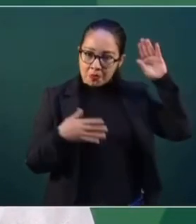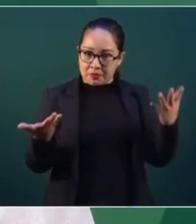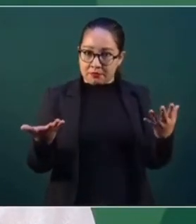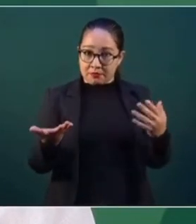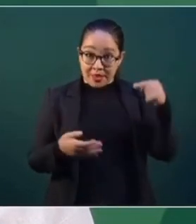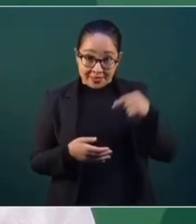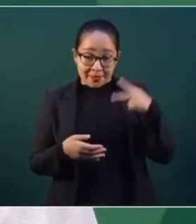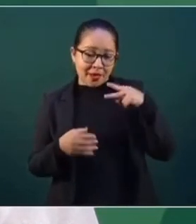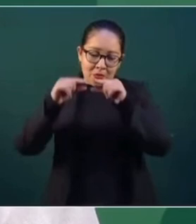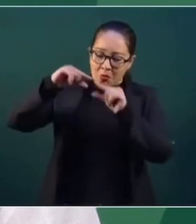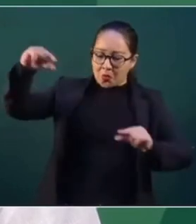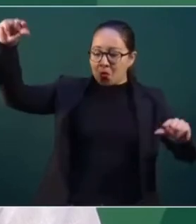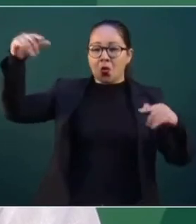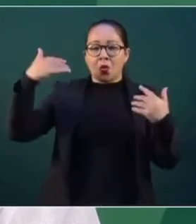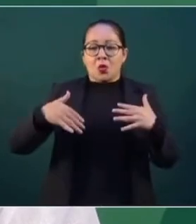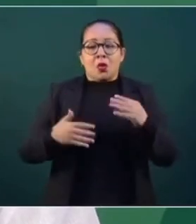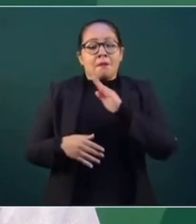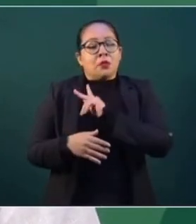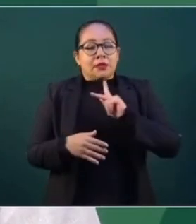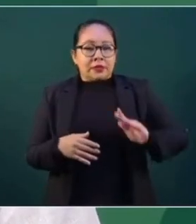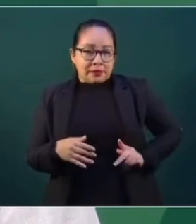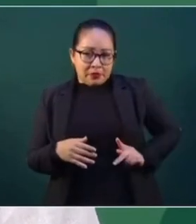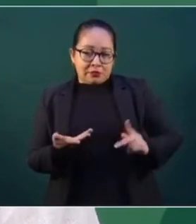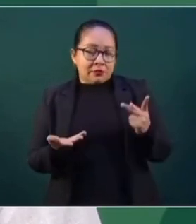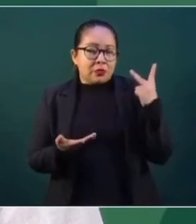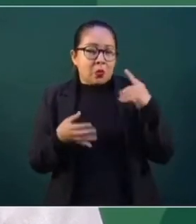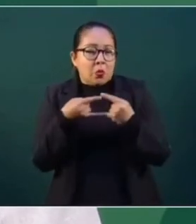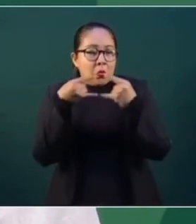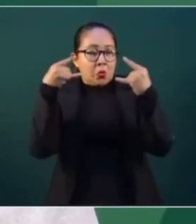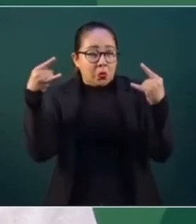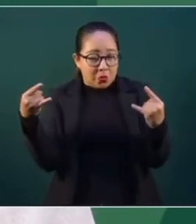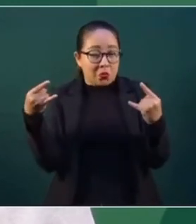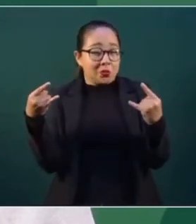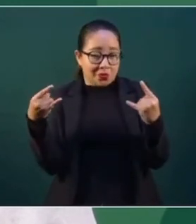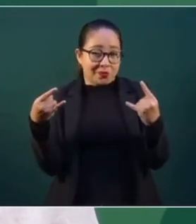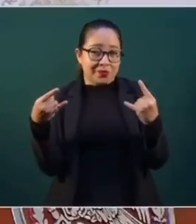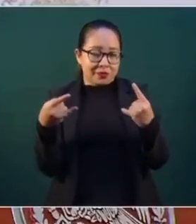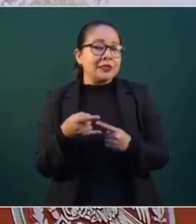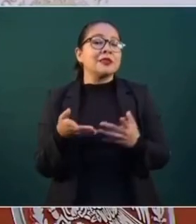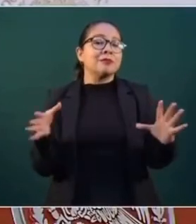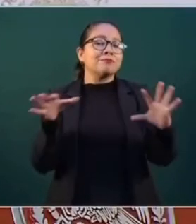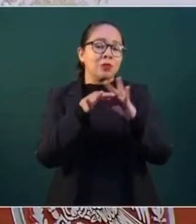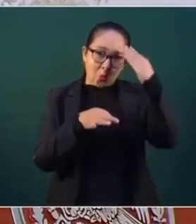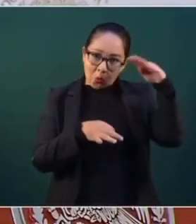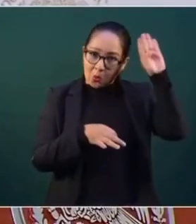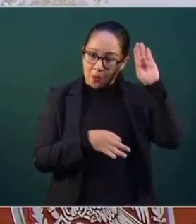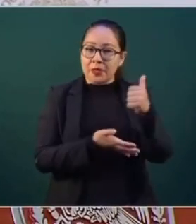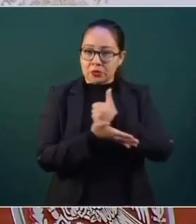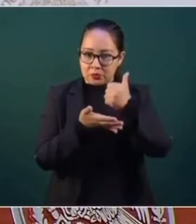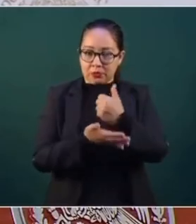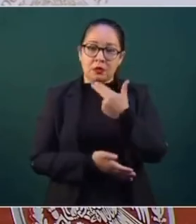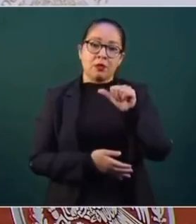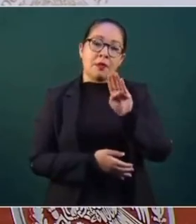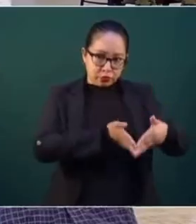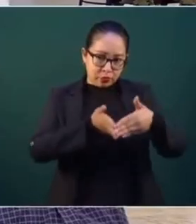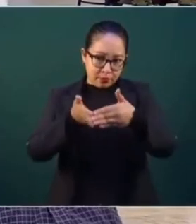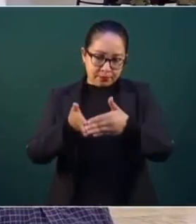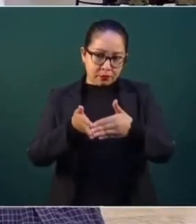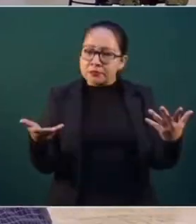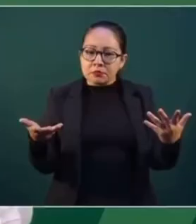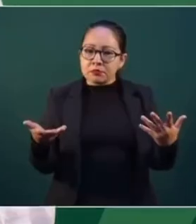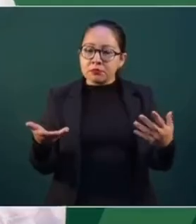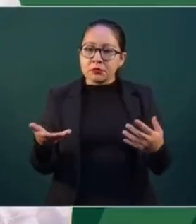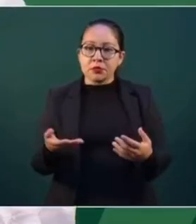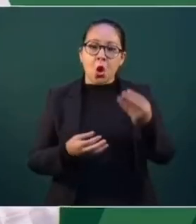la heroica Veracruz, que tiene tanta relación histórica con La Habana ni con Cuba, van a salir dos barcos con